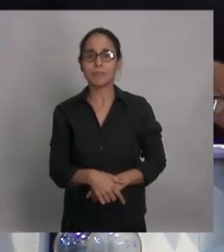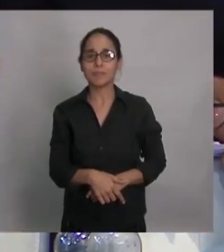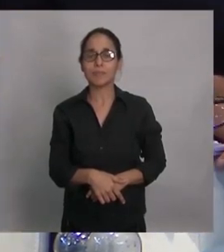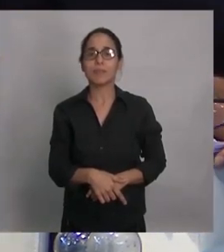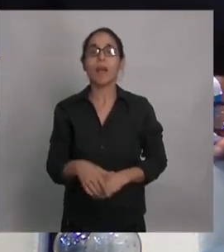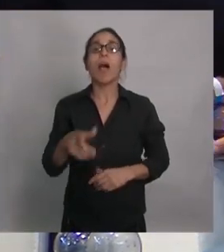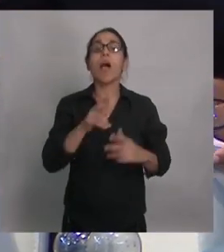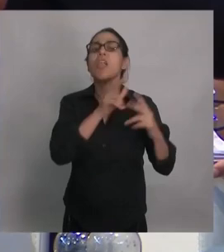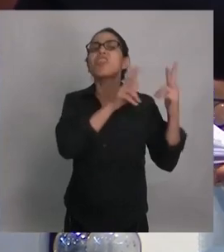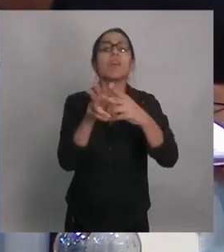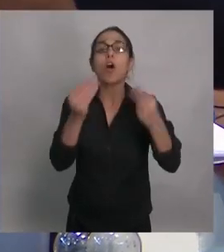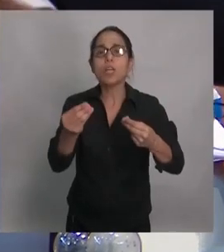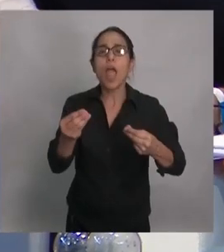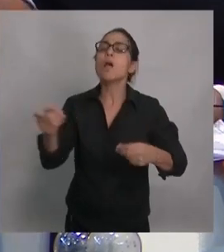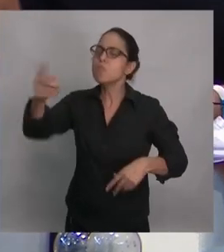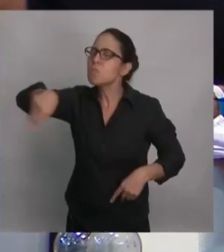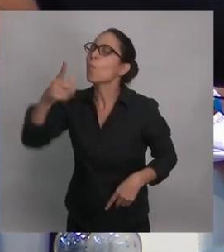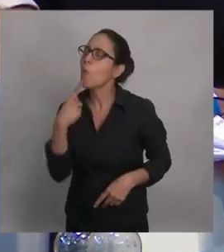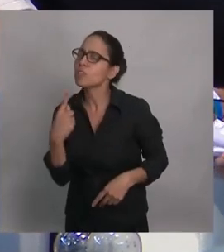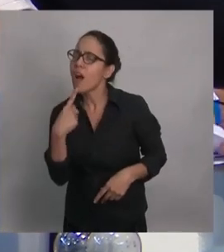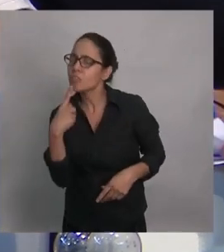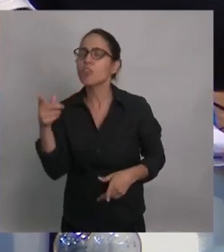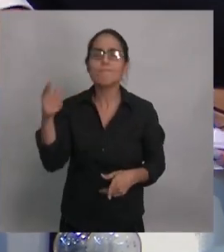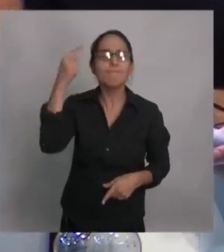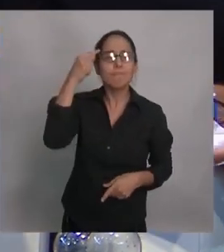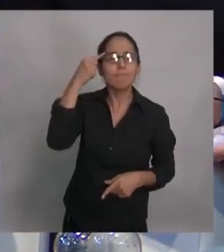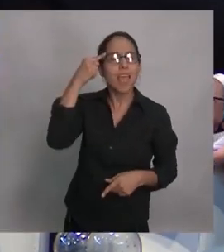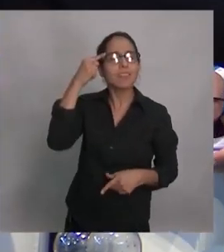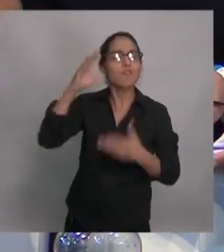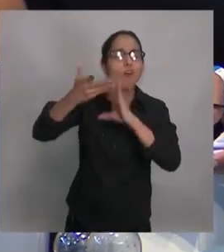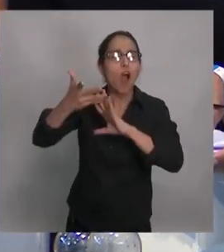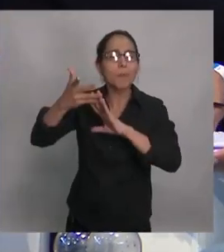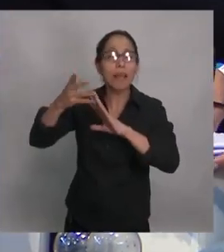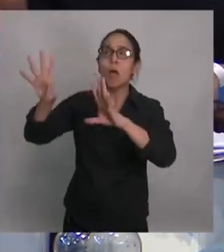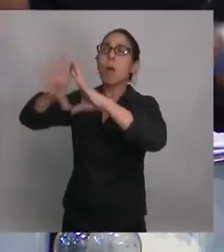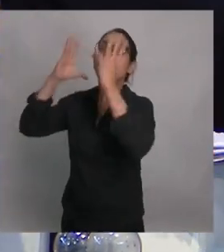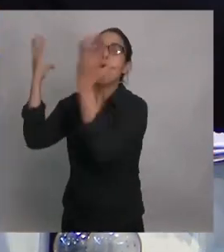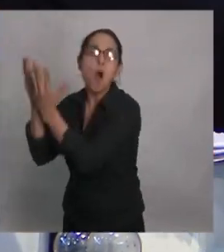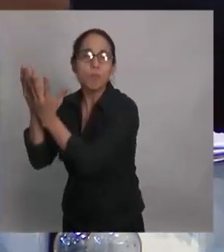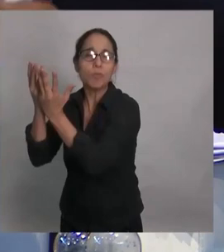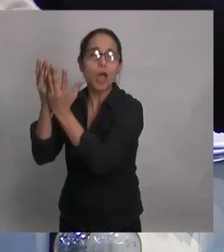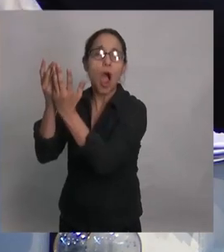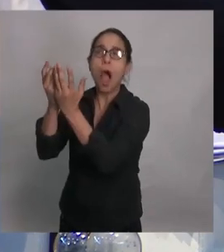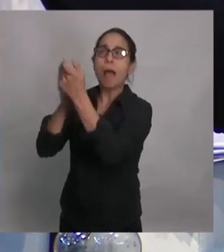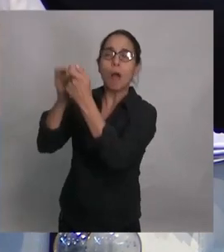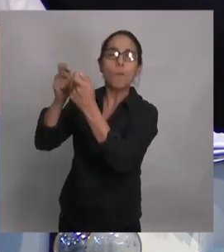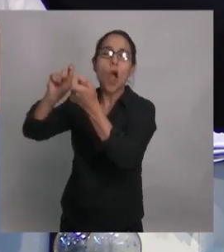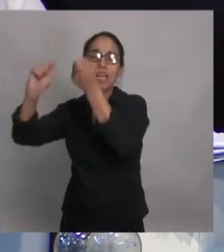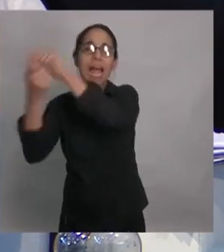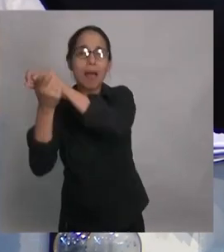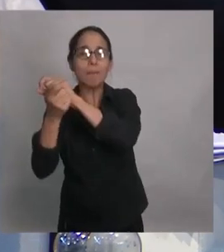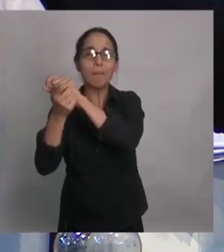Muchachos, revisen esa idea de cambiar el mundo sin tomar el poder porque no estaría funcionando.